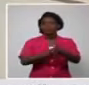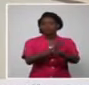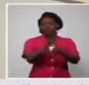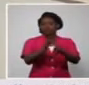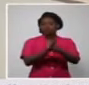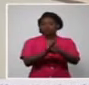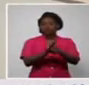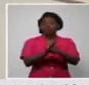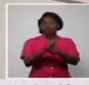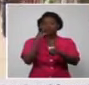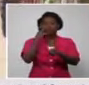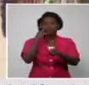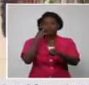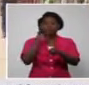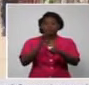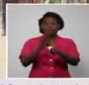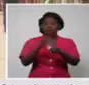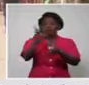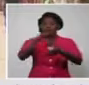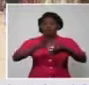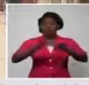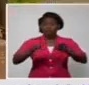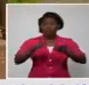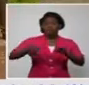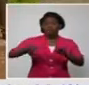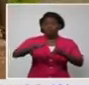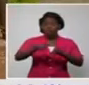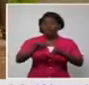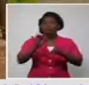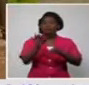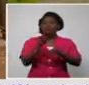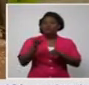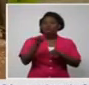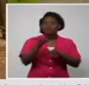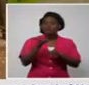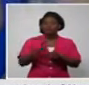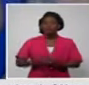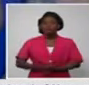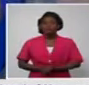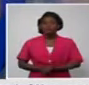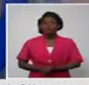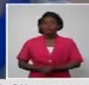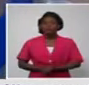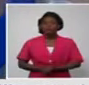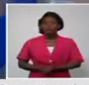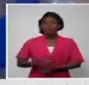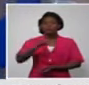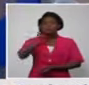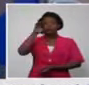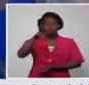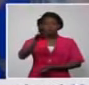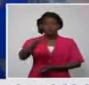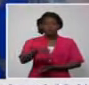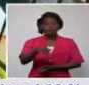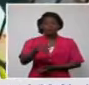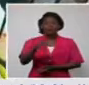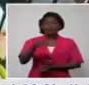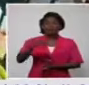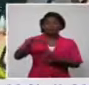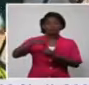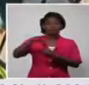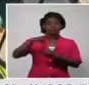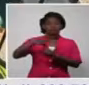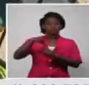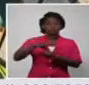en todos sus municipios. Bahía Honda, Artemisa y San Cristóbal reflejan los peores índices de incidencia. Para